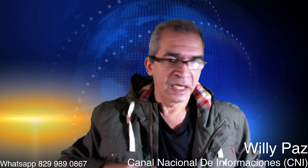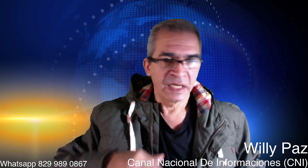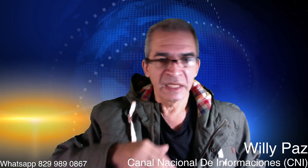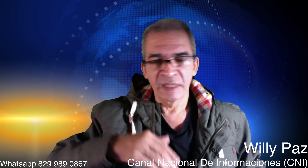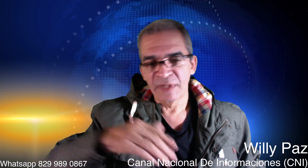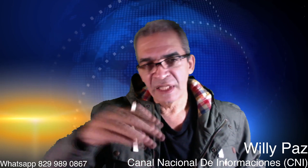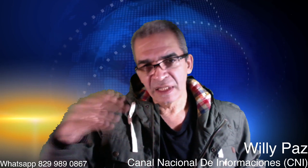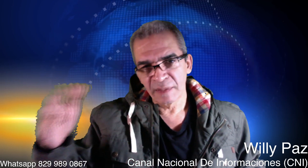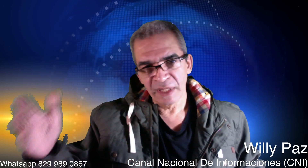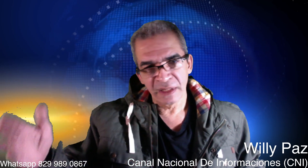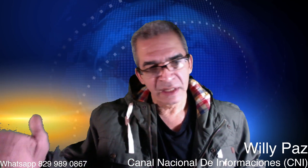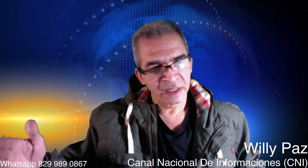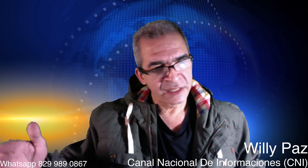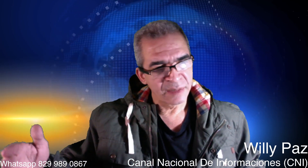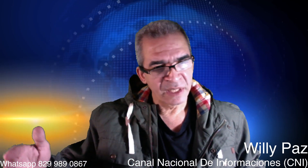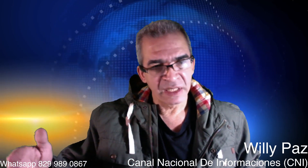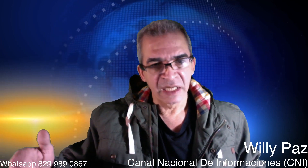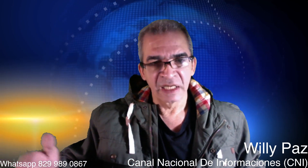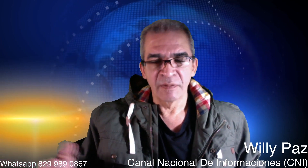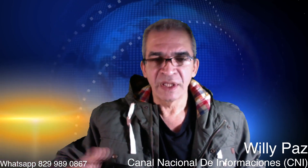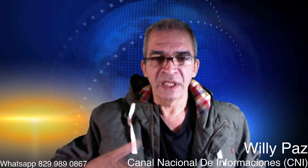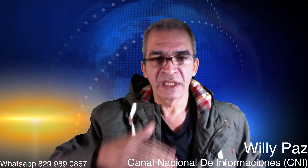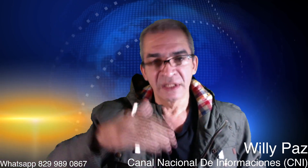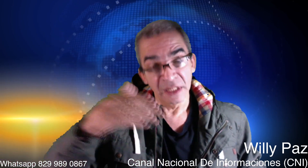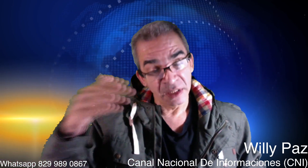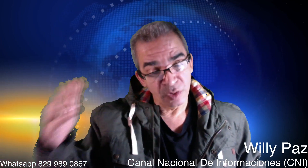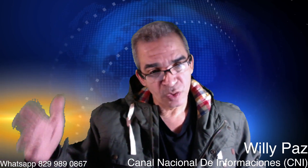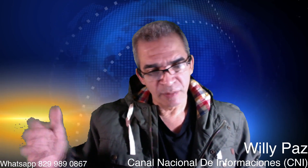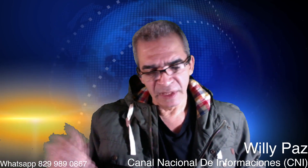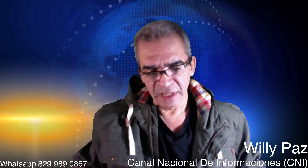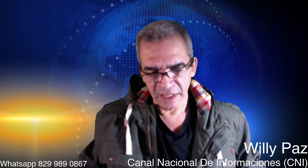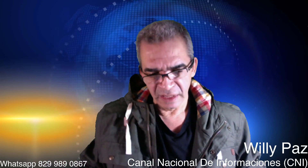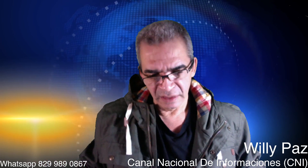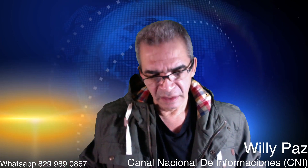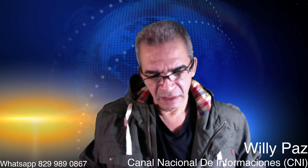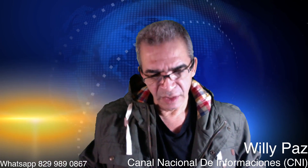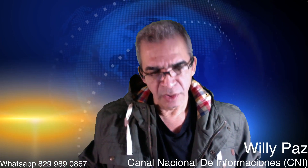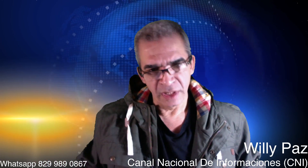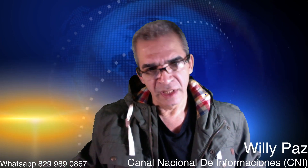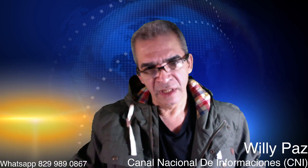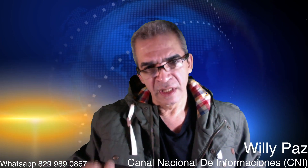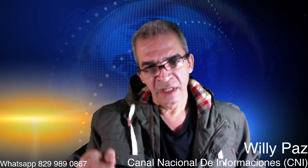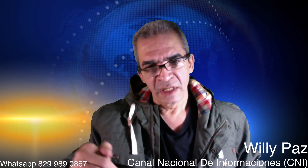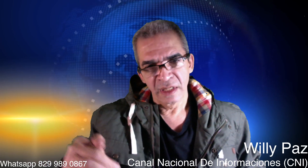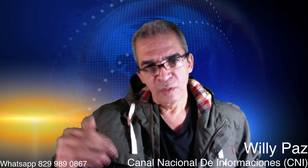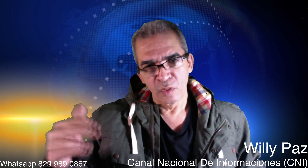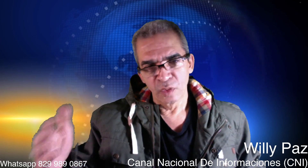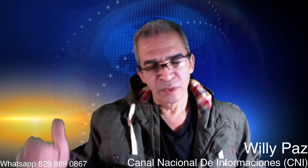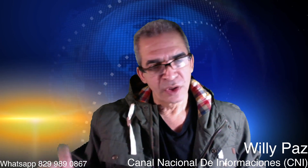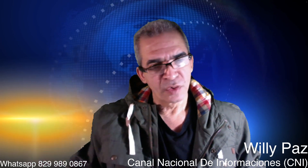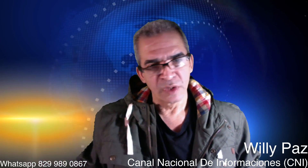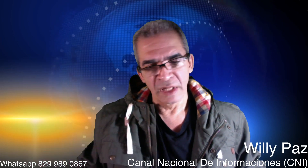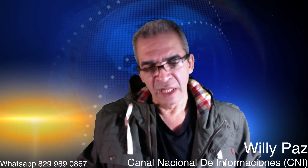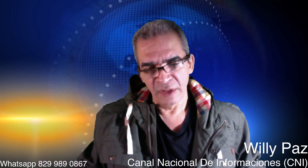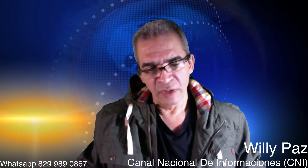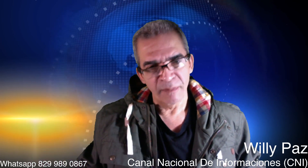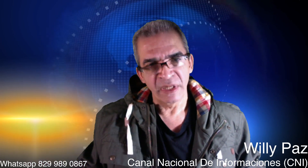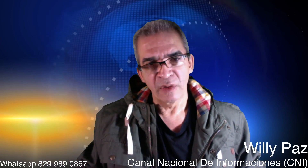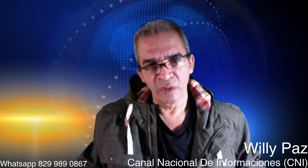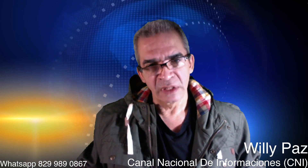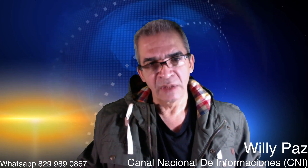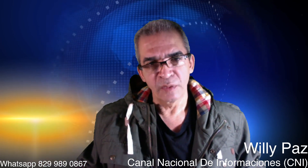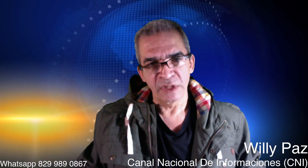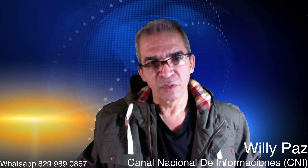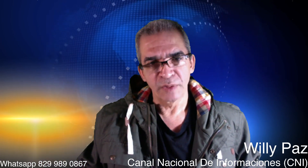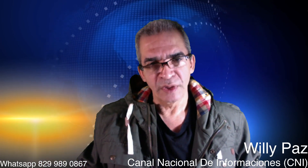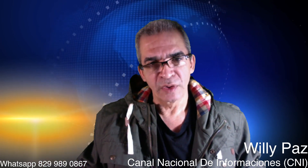Que independientemente de que se mantengan las medidas, de que no se mantengan, un grupo de ciudadanos apeló